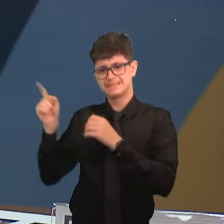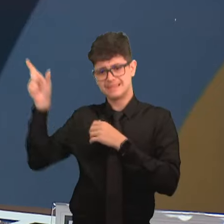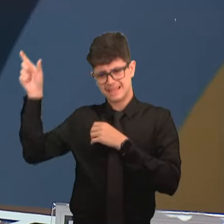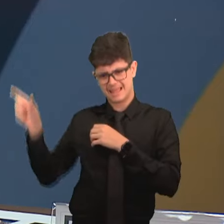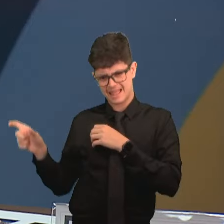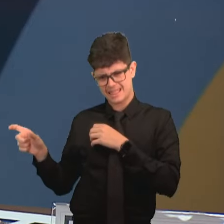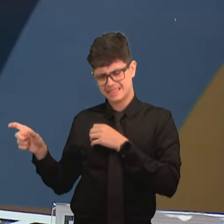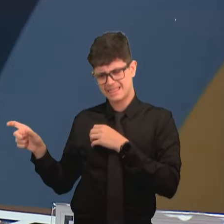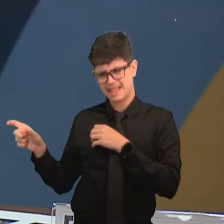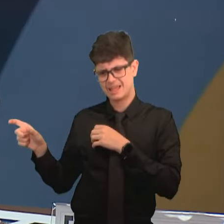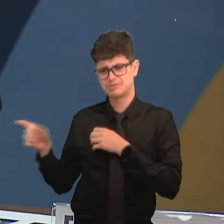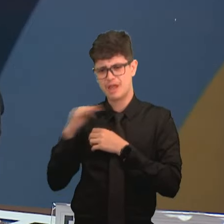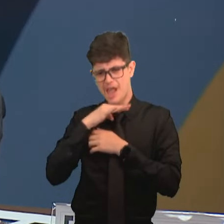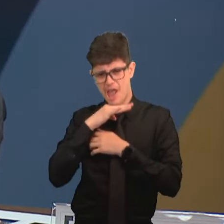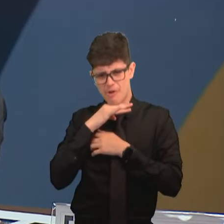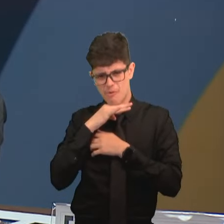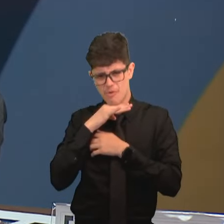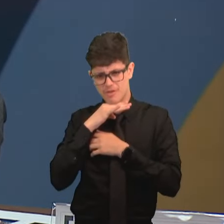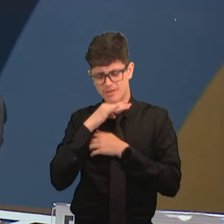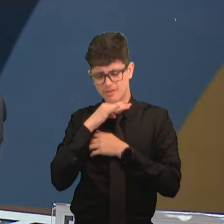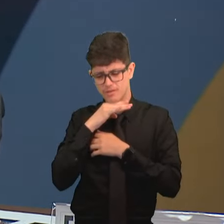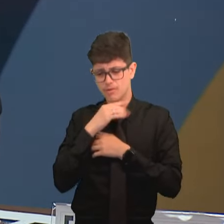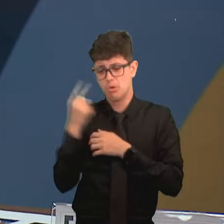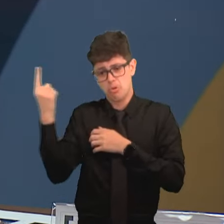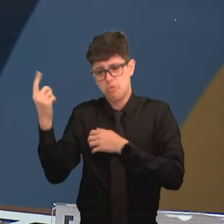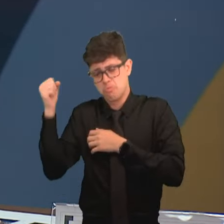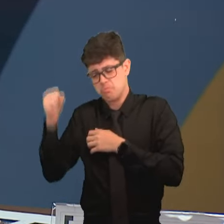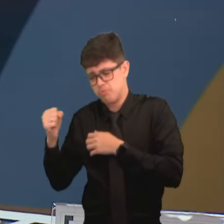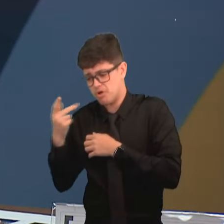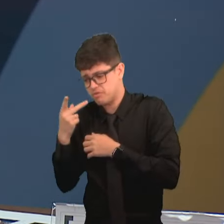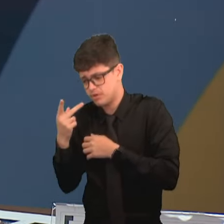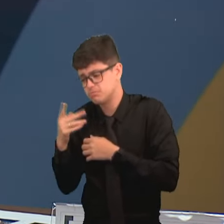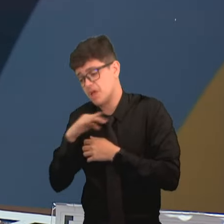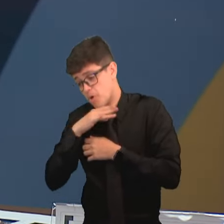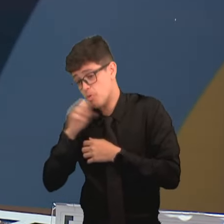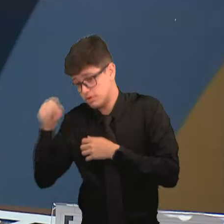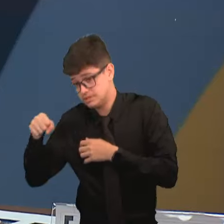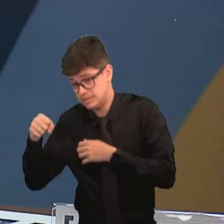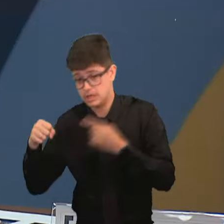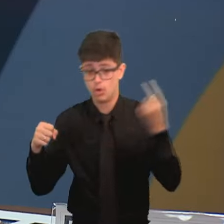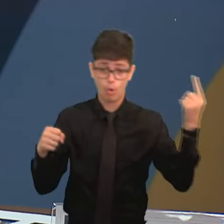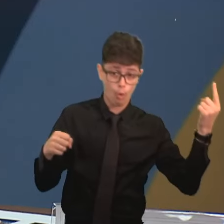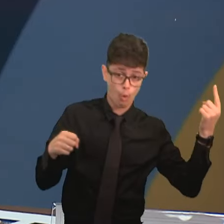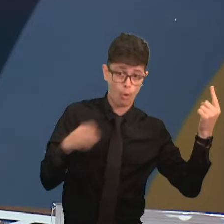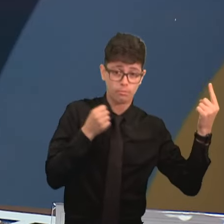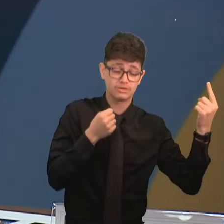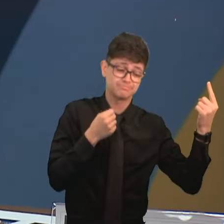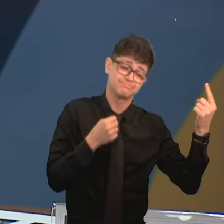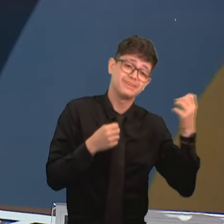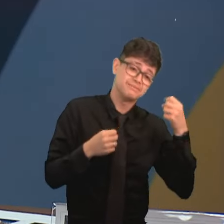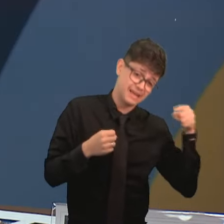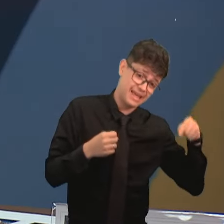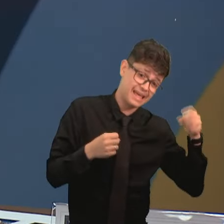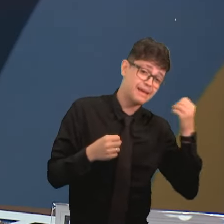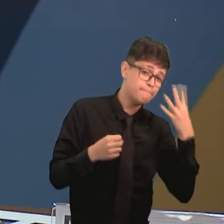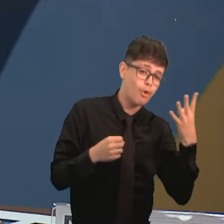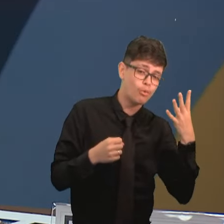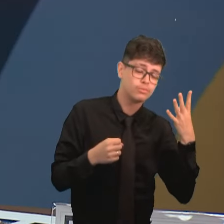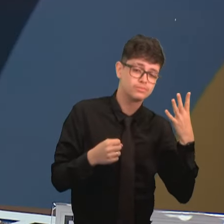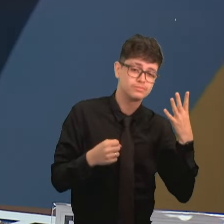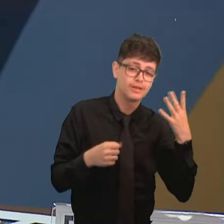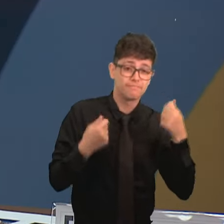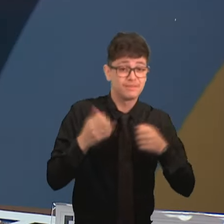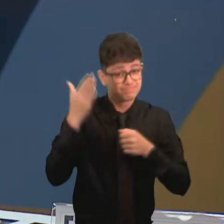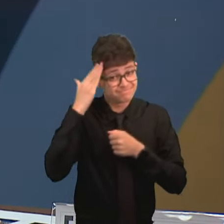modelos, ¿será que ese texto es tóxico? Cada modelo puede individualmente tener una decisión diferente. Ese fenómeno llamamos de